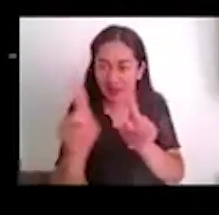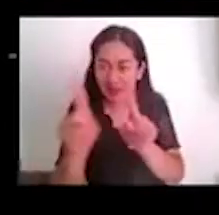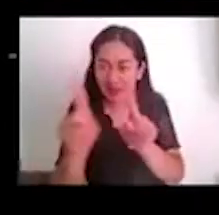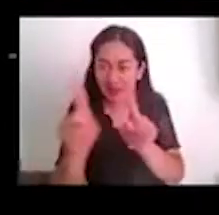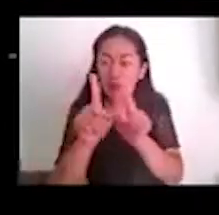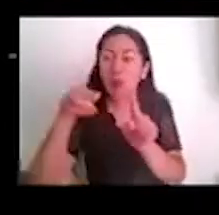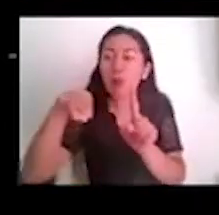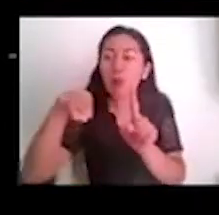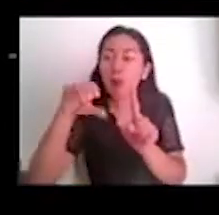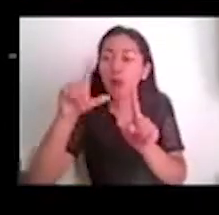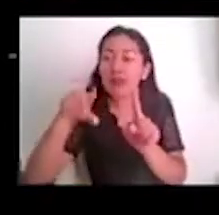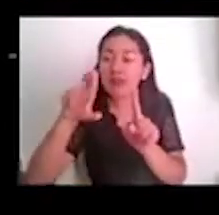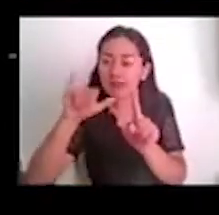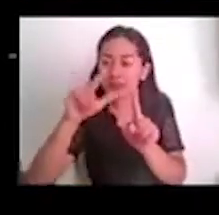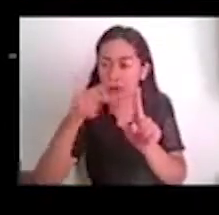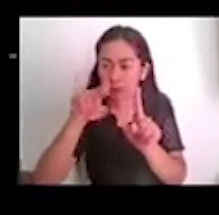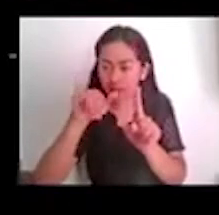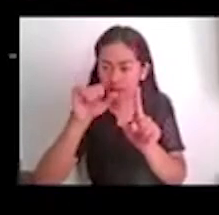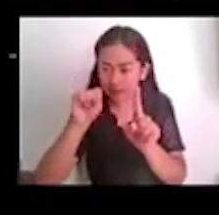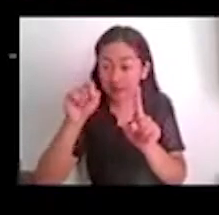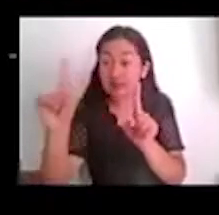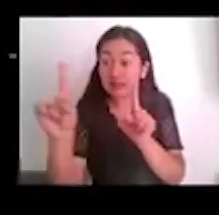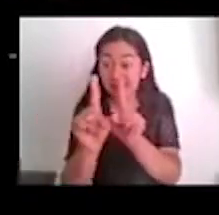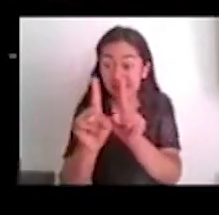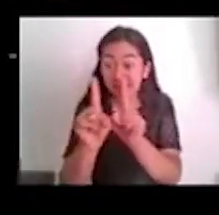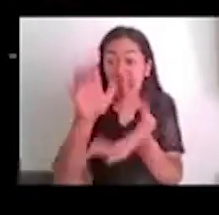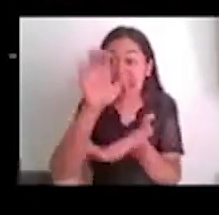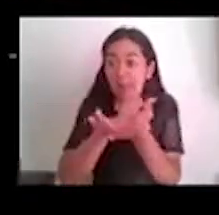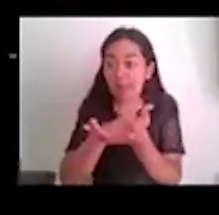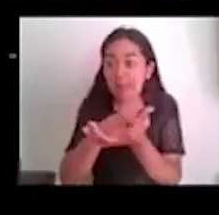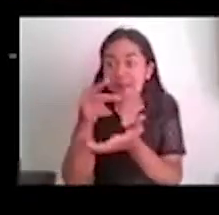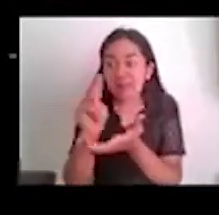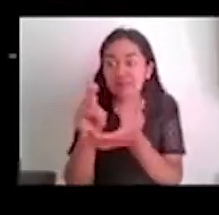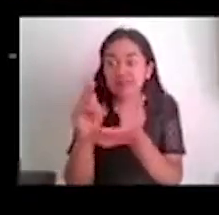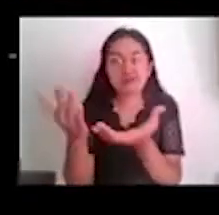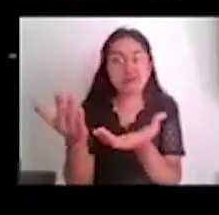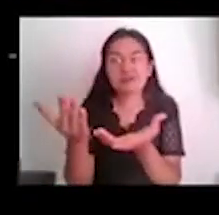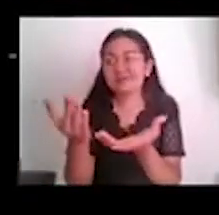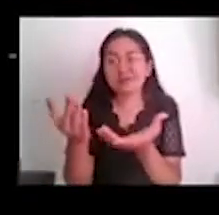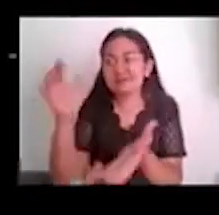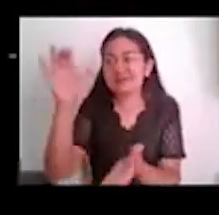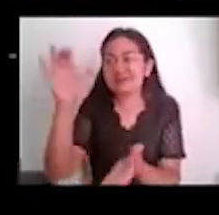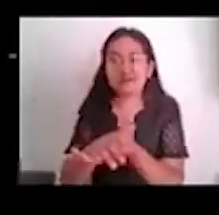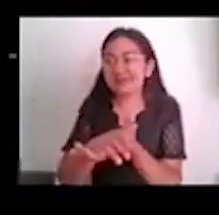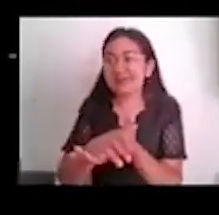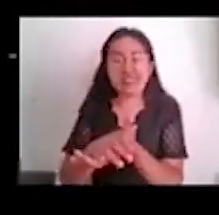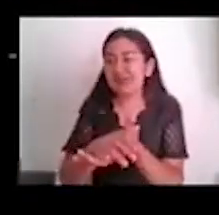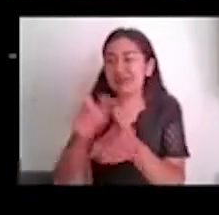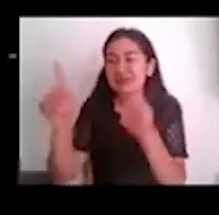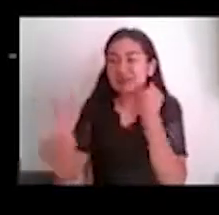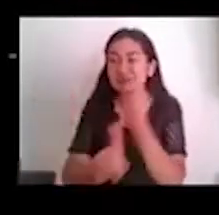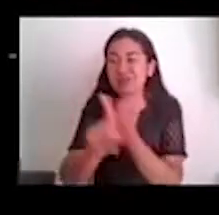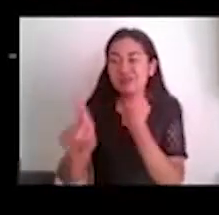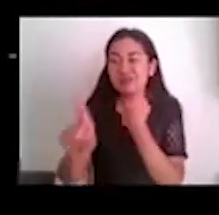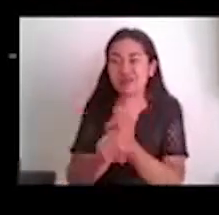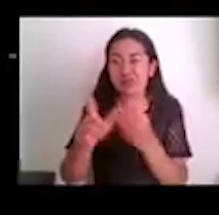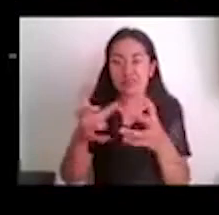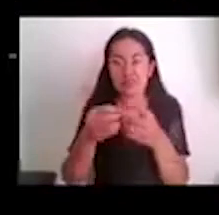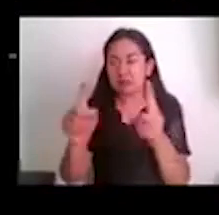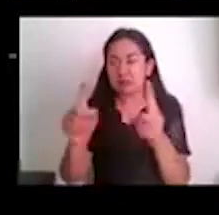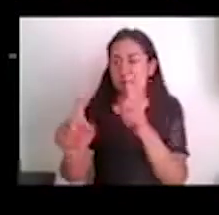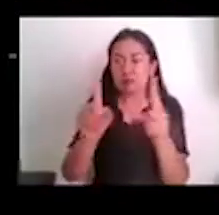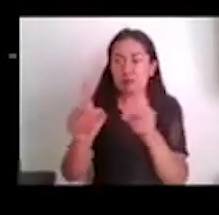relaciones matrimoniales, y la hermana va a quejarse con su hermano Tenochca, y él decide hacer la guerra a